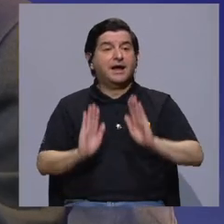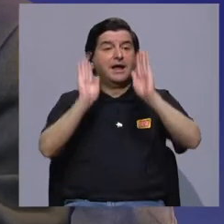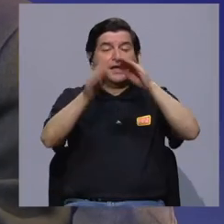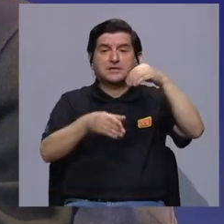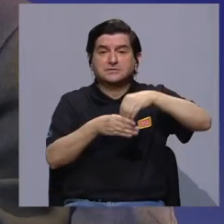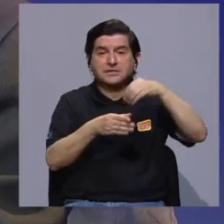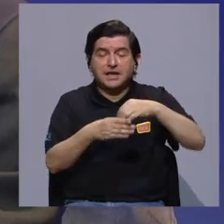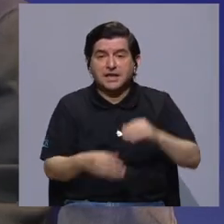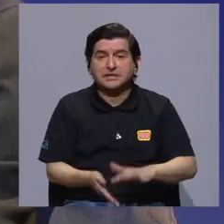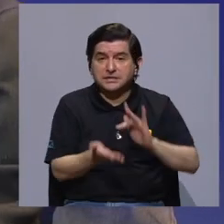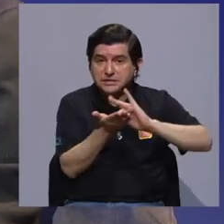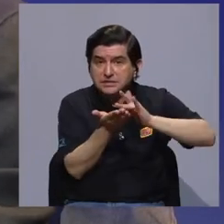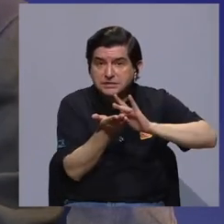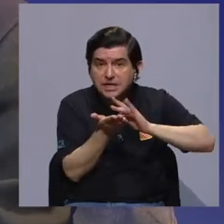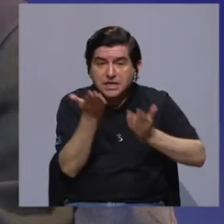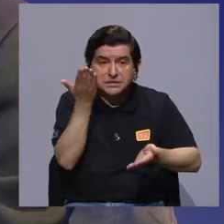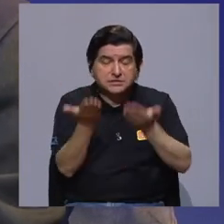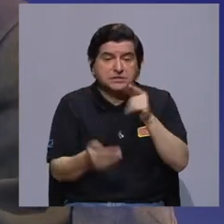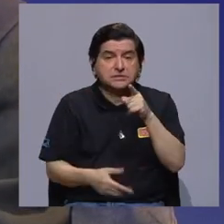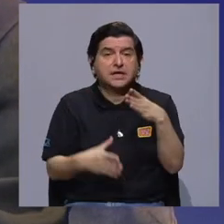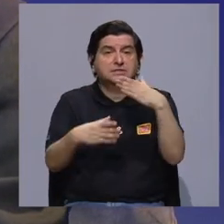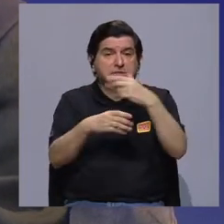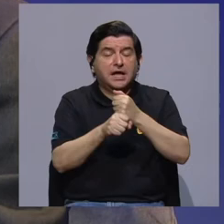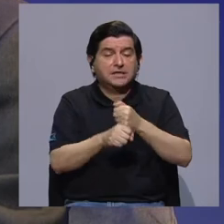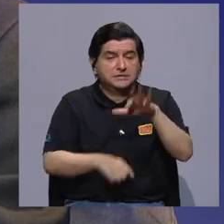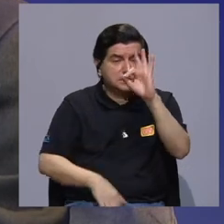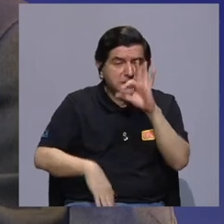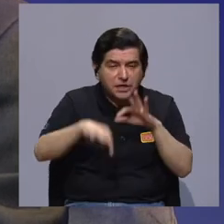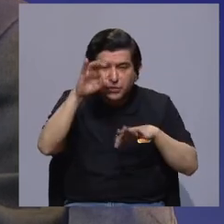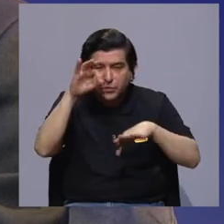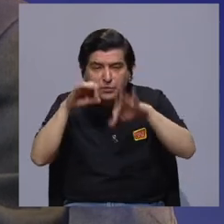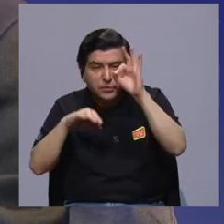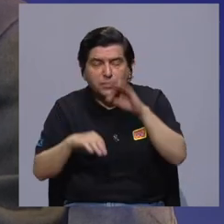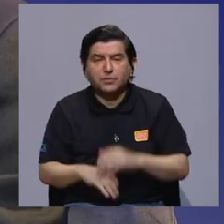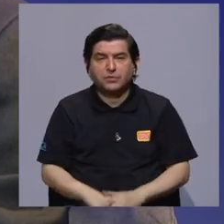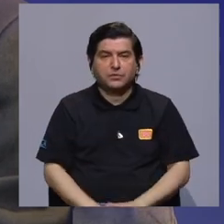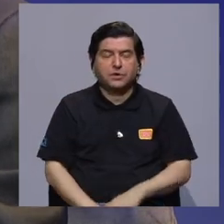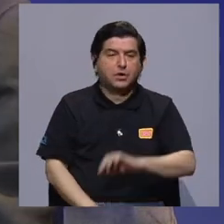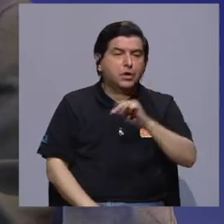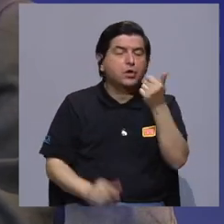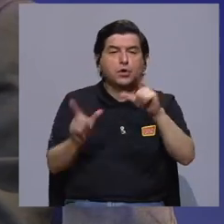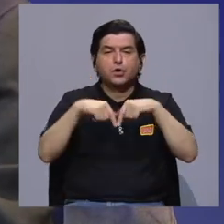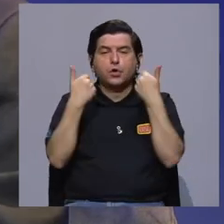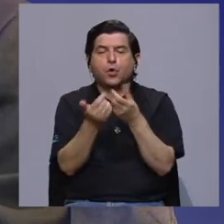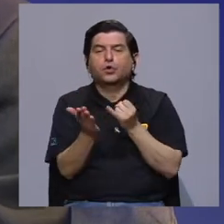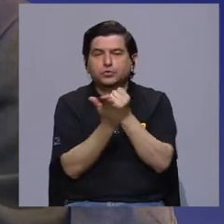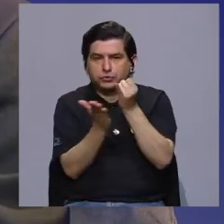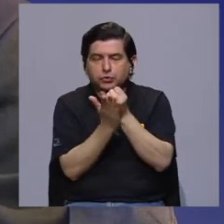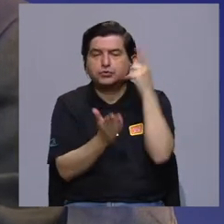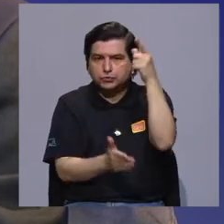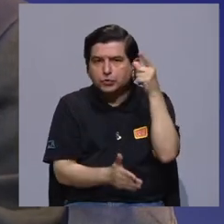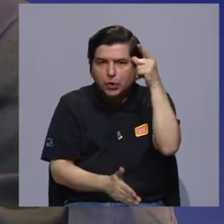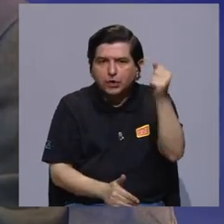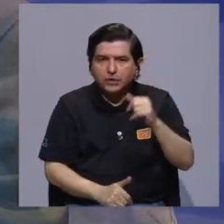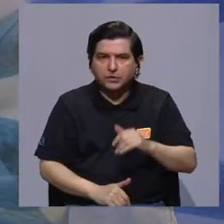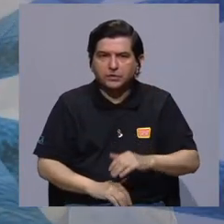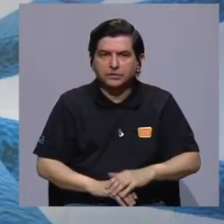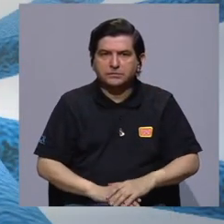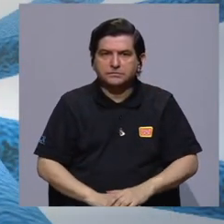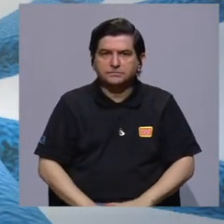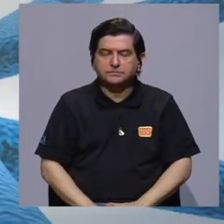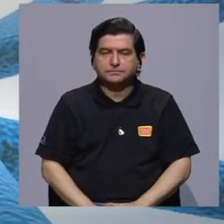tremendos aportes a la medicina. Eventualmente están haciendo estos descubrimientos de ustedes y otros grupos de investigación, desde luego.